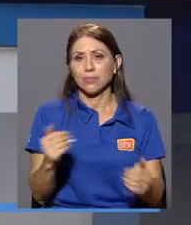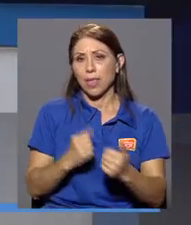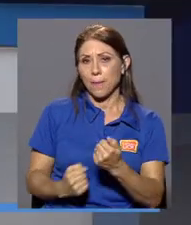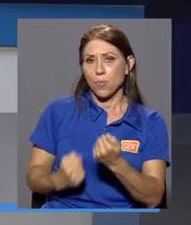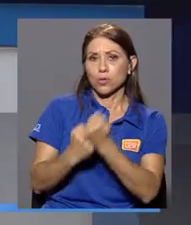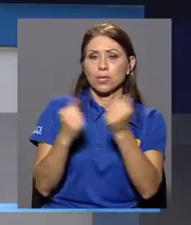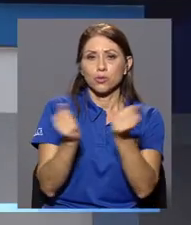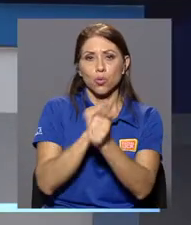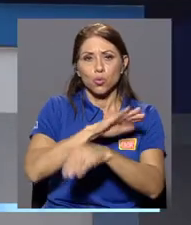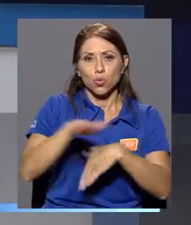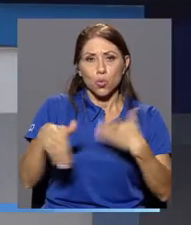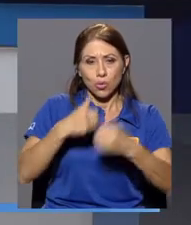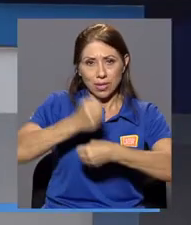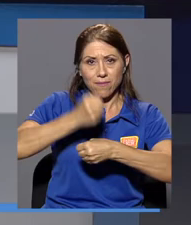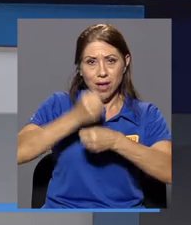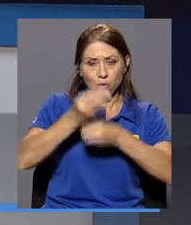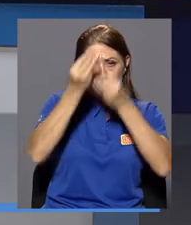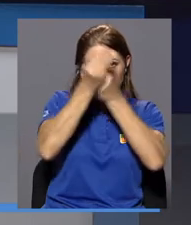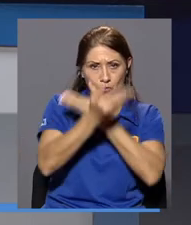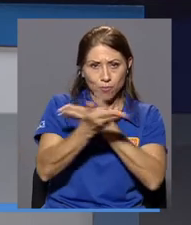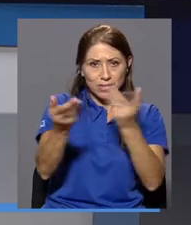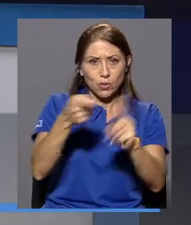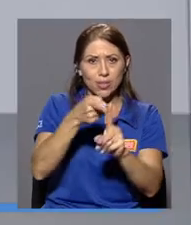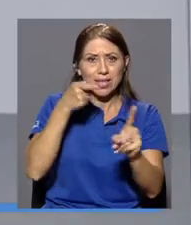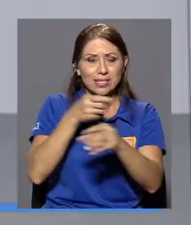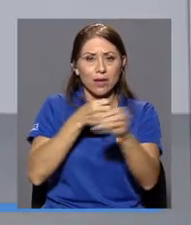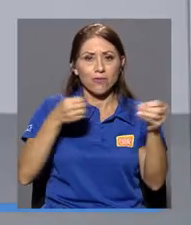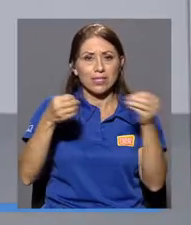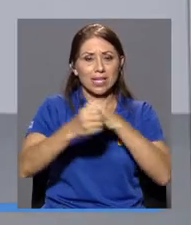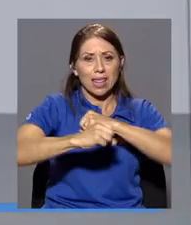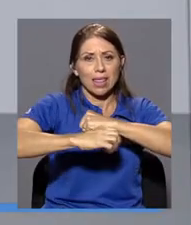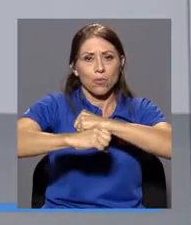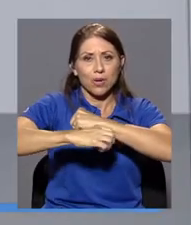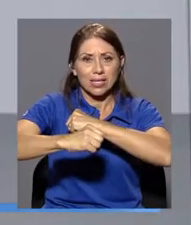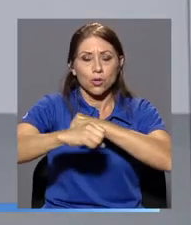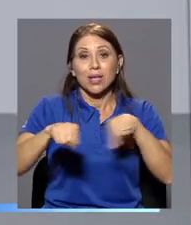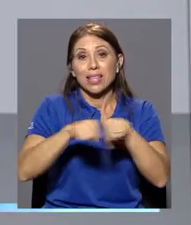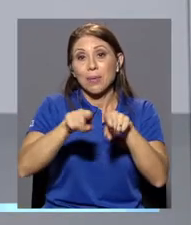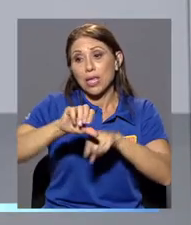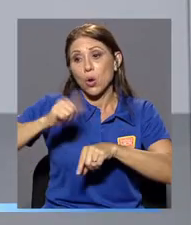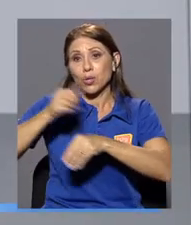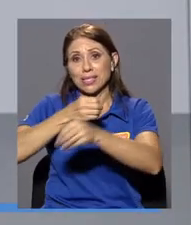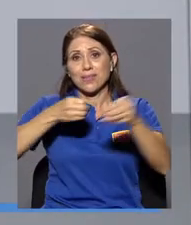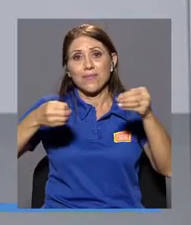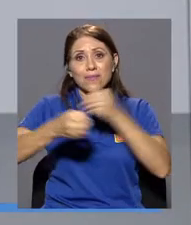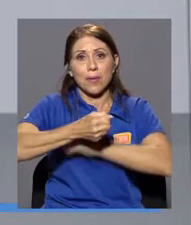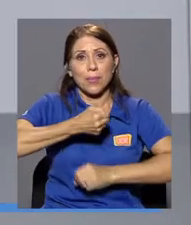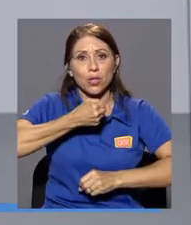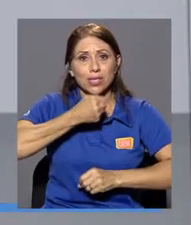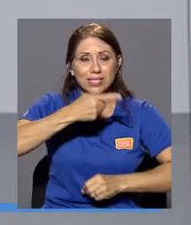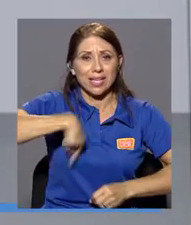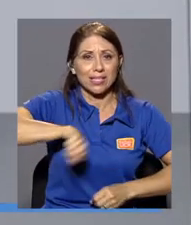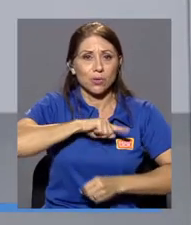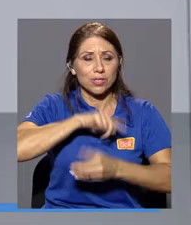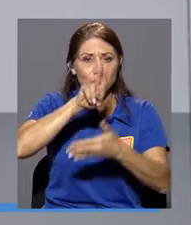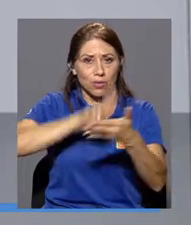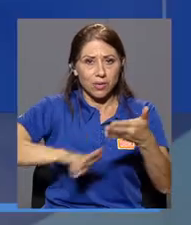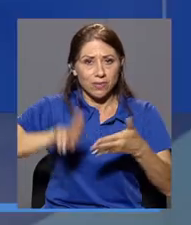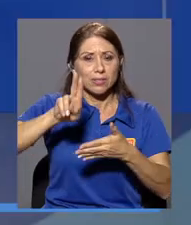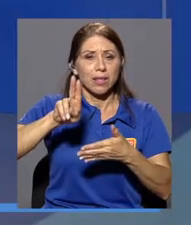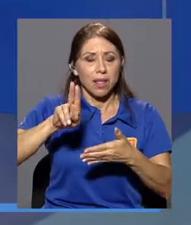de información que estamos haciendo desde la Oficina de Divulgación y desde otras instancias periodísticas de nuestra universidad para